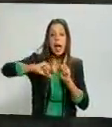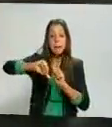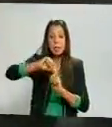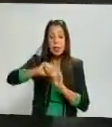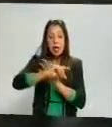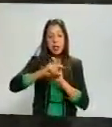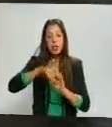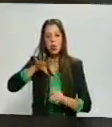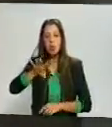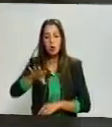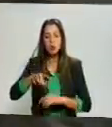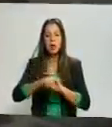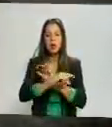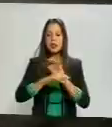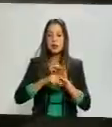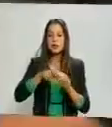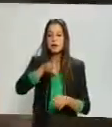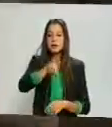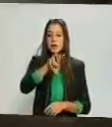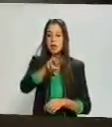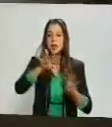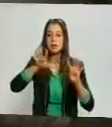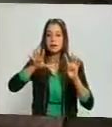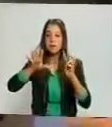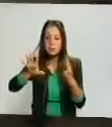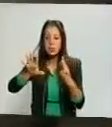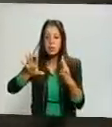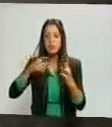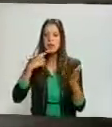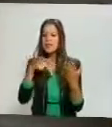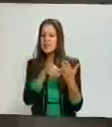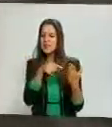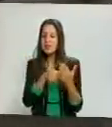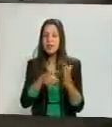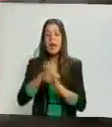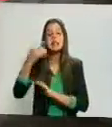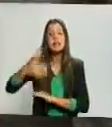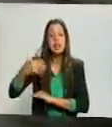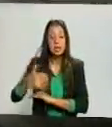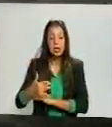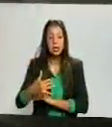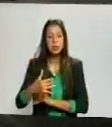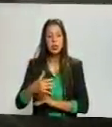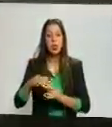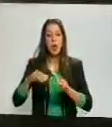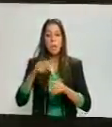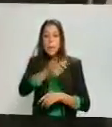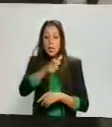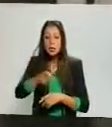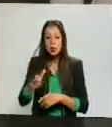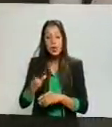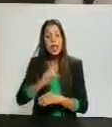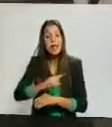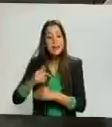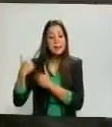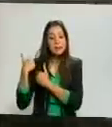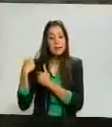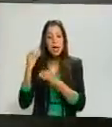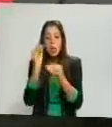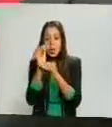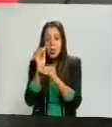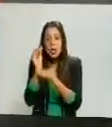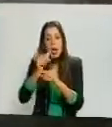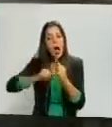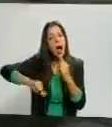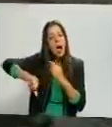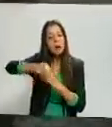artículo 127, establece que es un derecho y un deber de cada generación proteger y mantener el